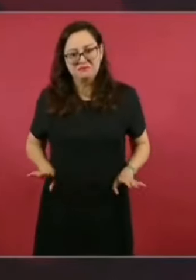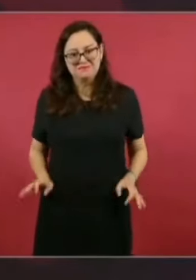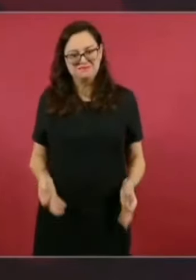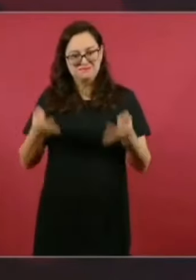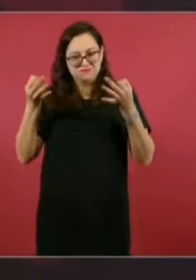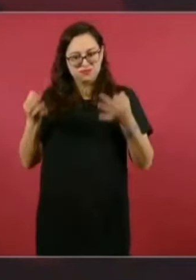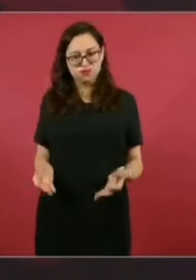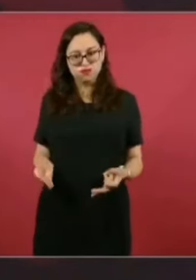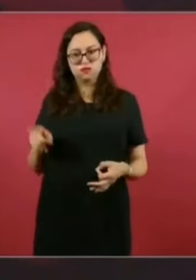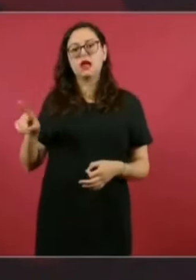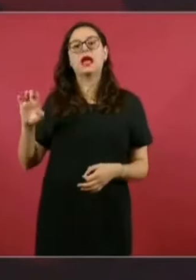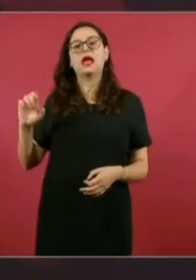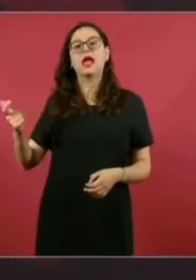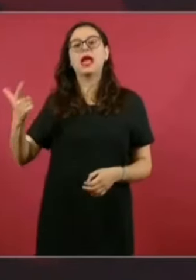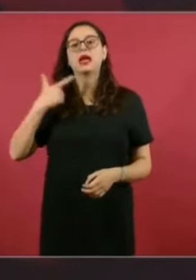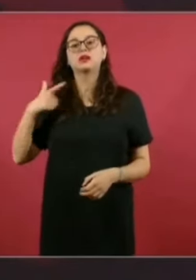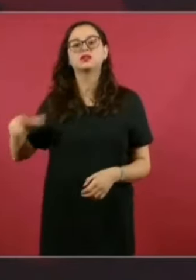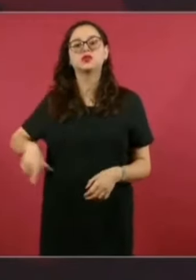gobernador de Sonora